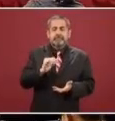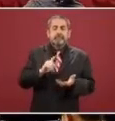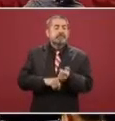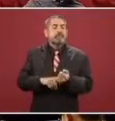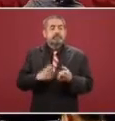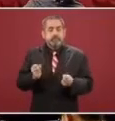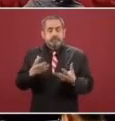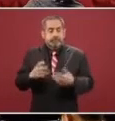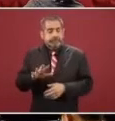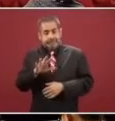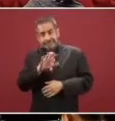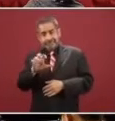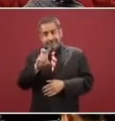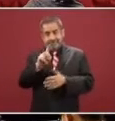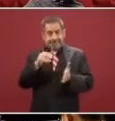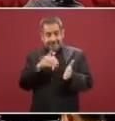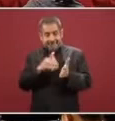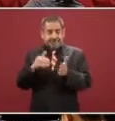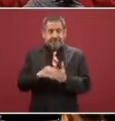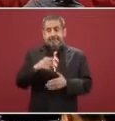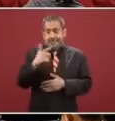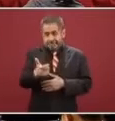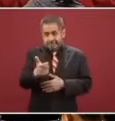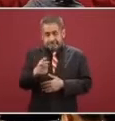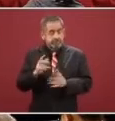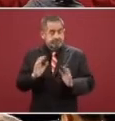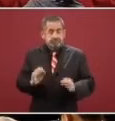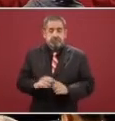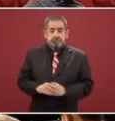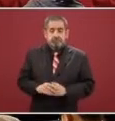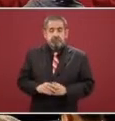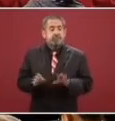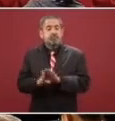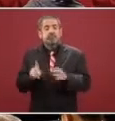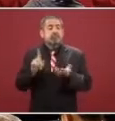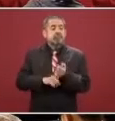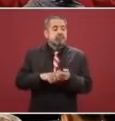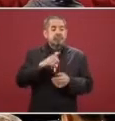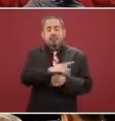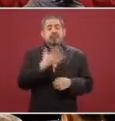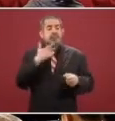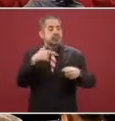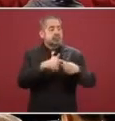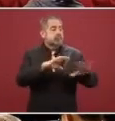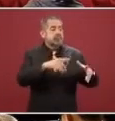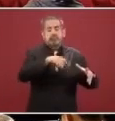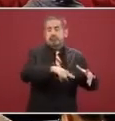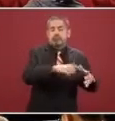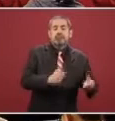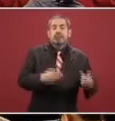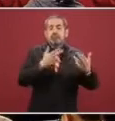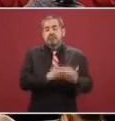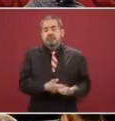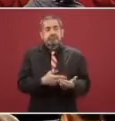de 530 millones de pesos en el proyecto. Hablando de la terminal de combustibles, también tenemos una gran